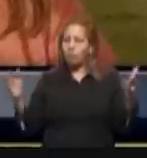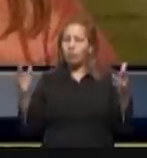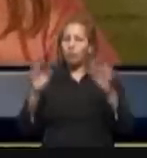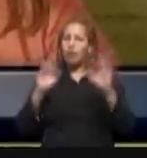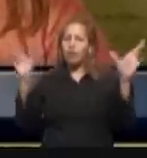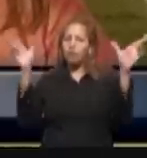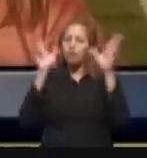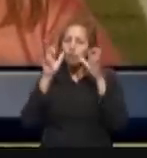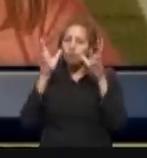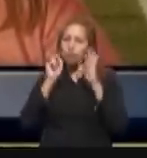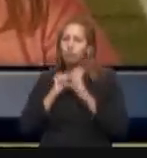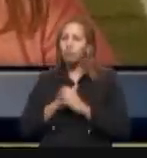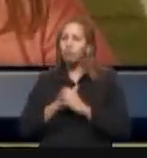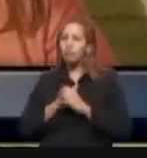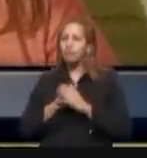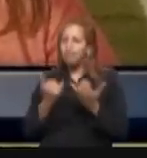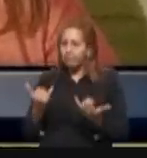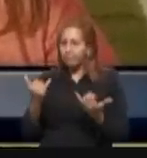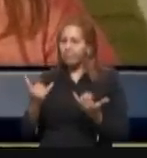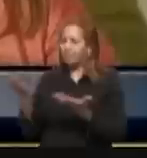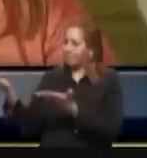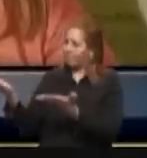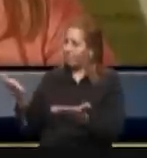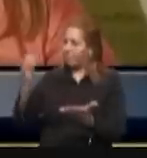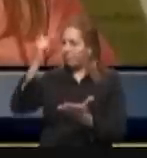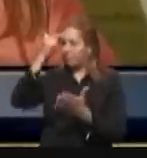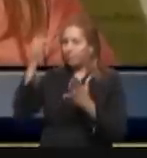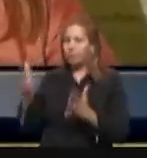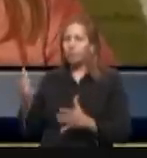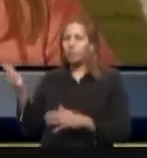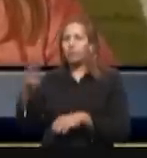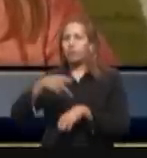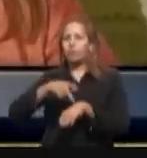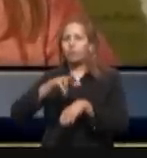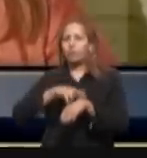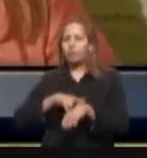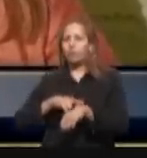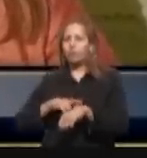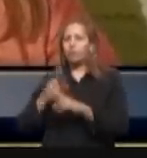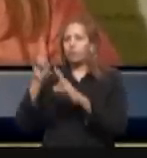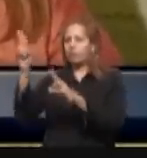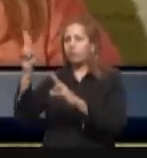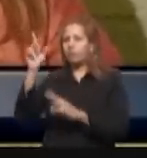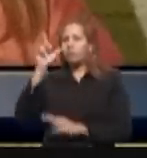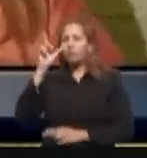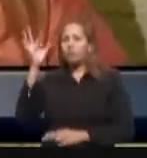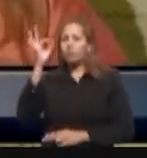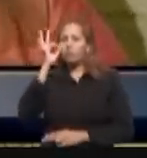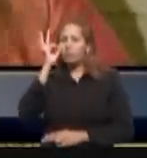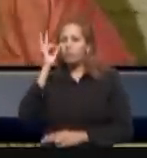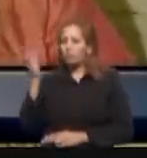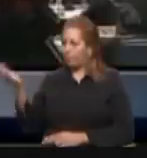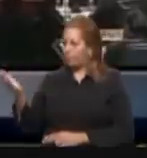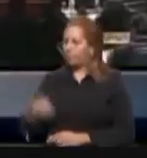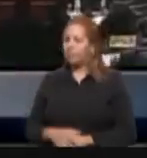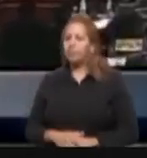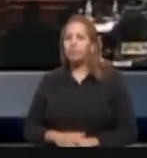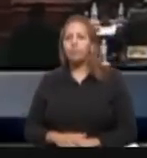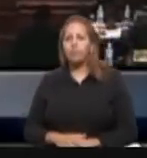a escuchar. Con ustedes, el gobernador de todos los puertorriqueños, honorable Luis